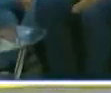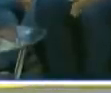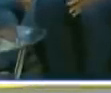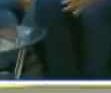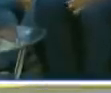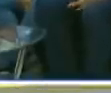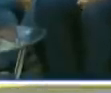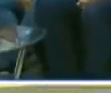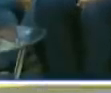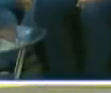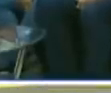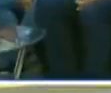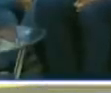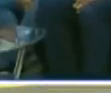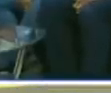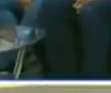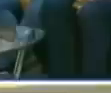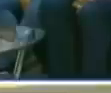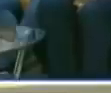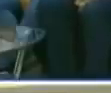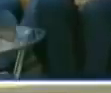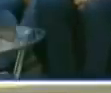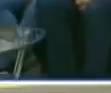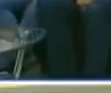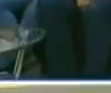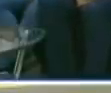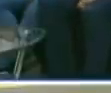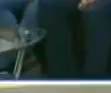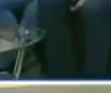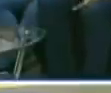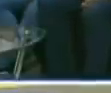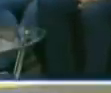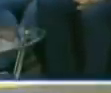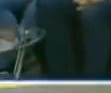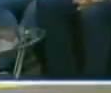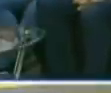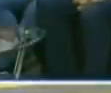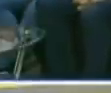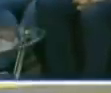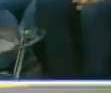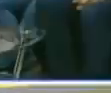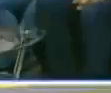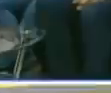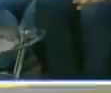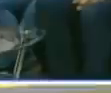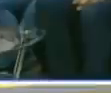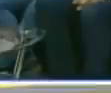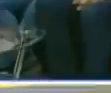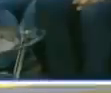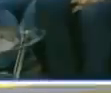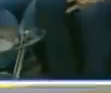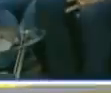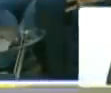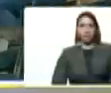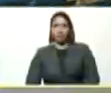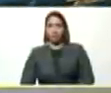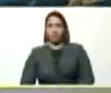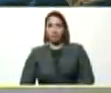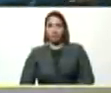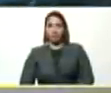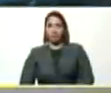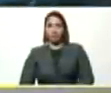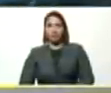Venciendo por nuestro pueblo. Aplauso desde aquí, desde Villadecura. Saludos desde Villadecura para el pueblo